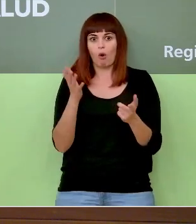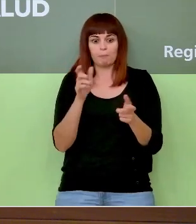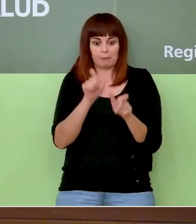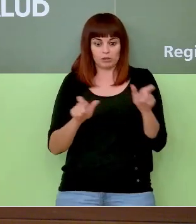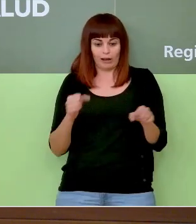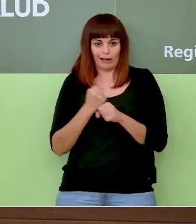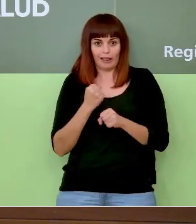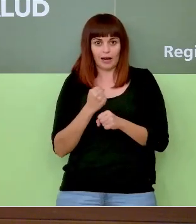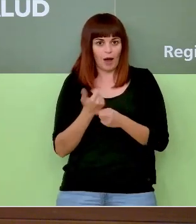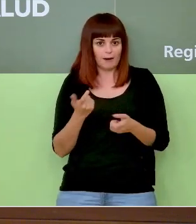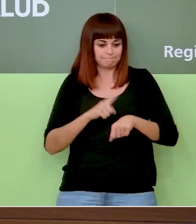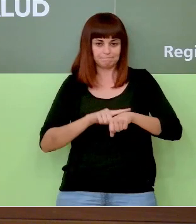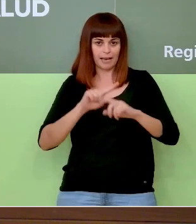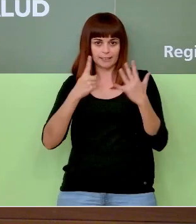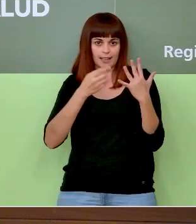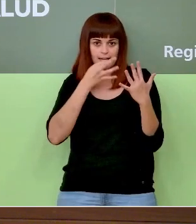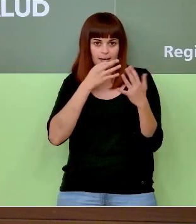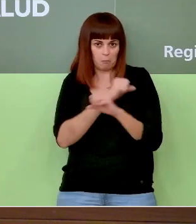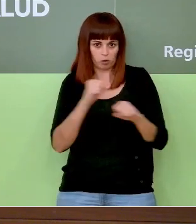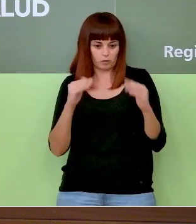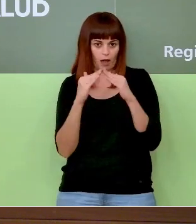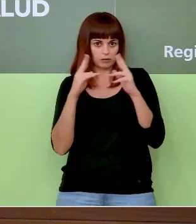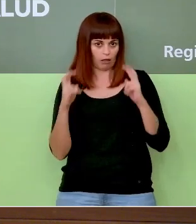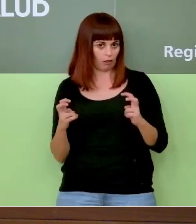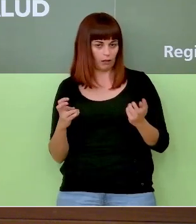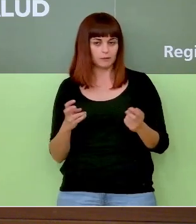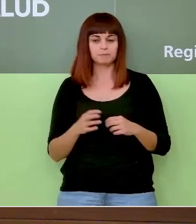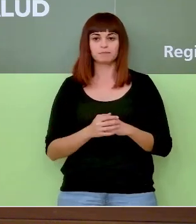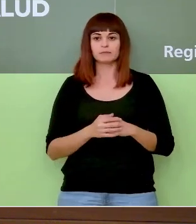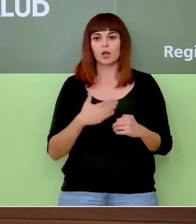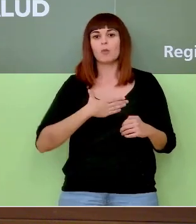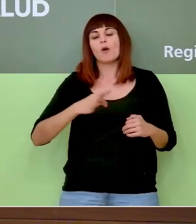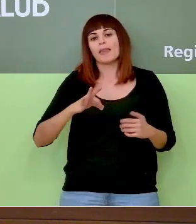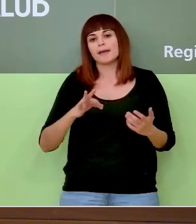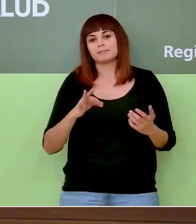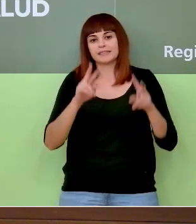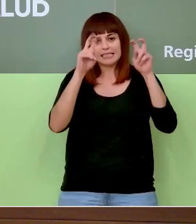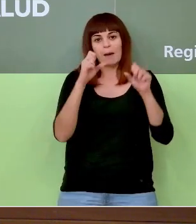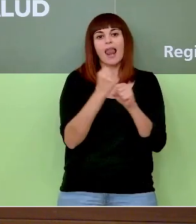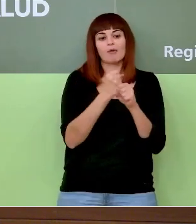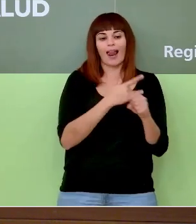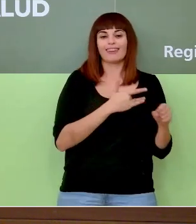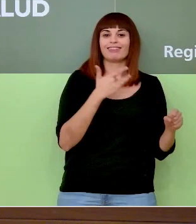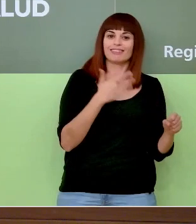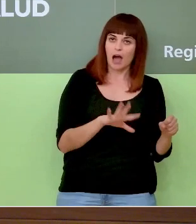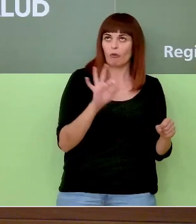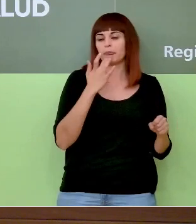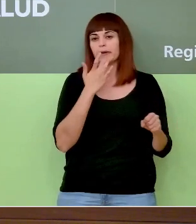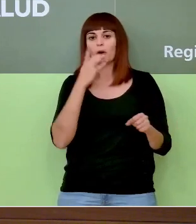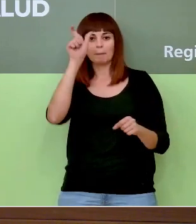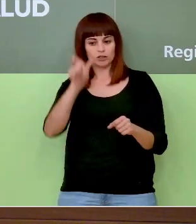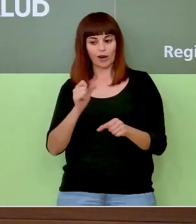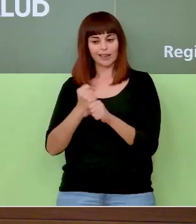personas que trabajan, ¿no? Entonces, aunque se hagan excepciones para temas laborales y una persona que trabaje de